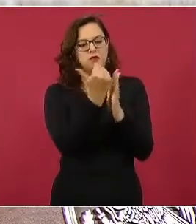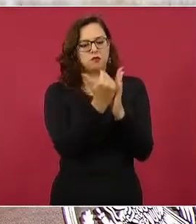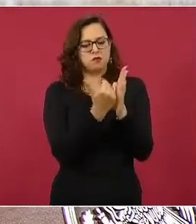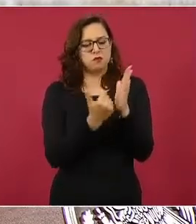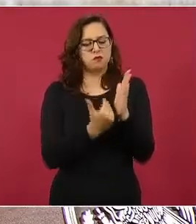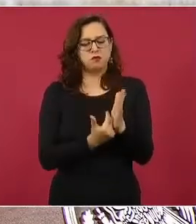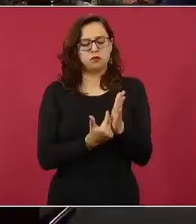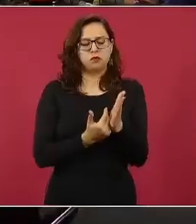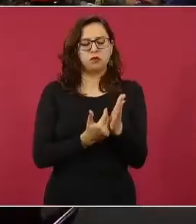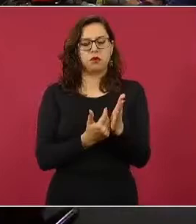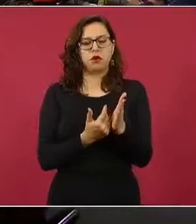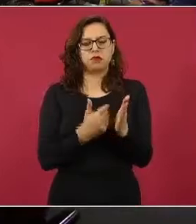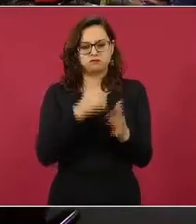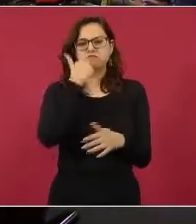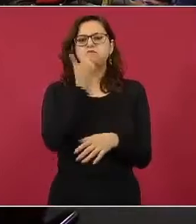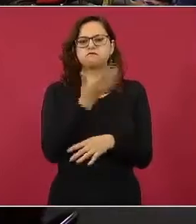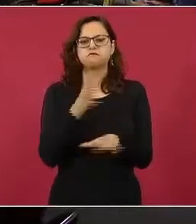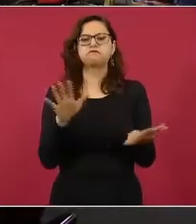por qué